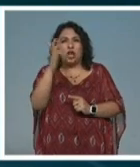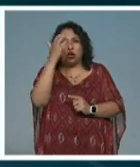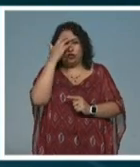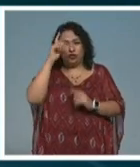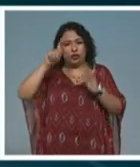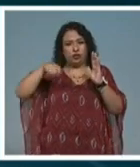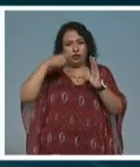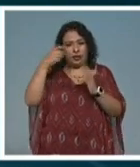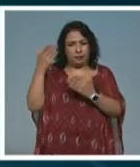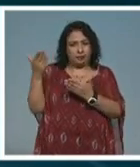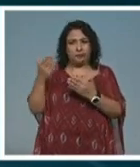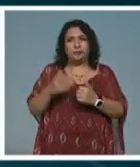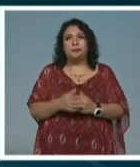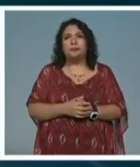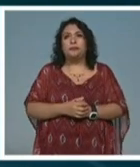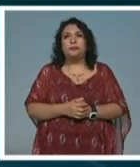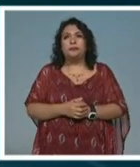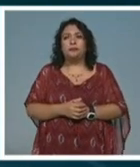del séptimo arte.